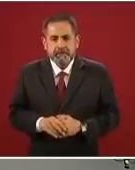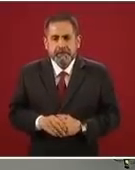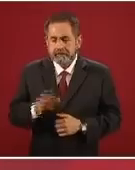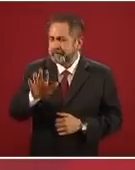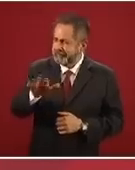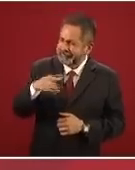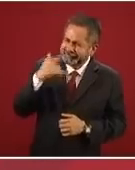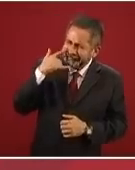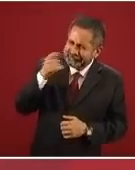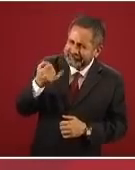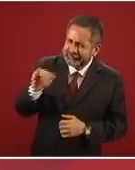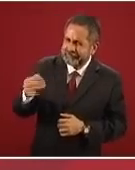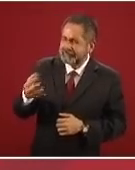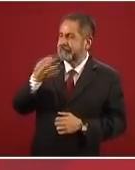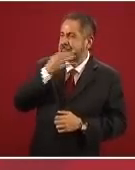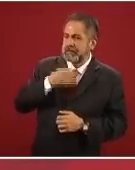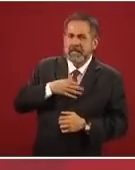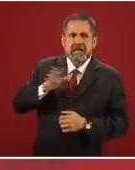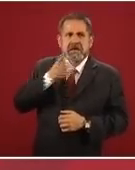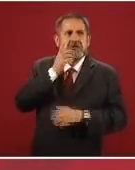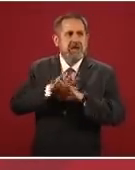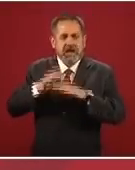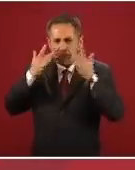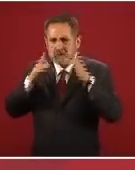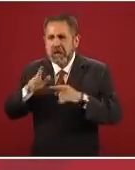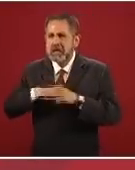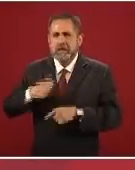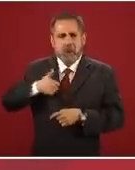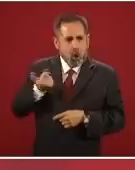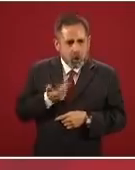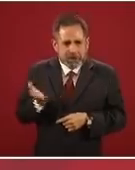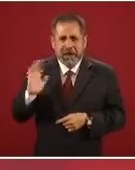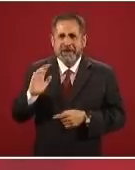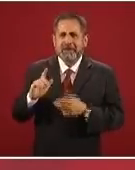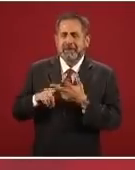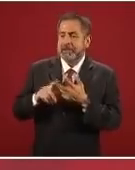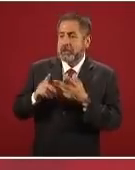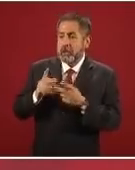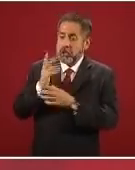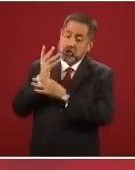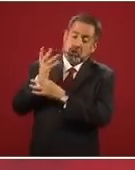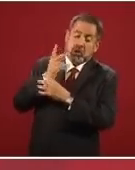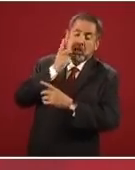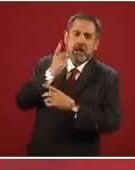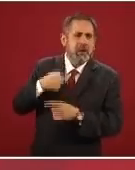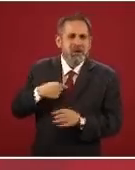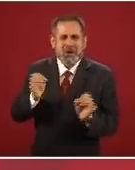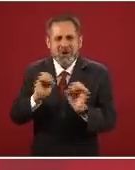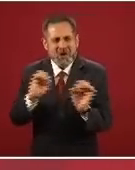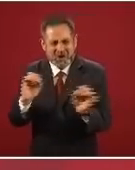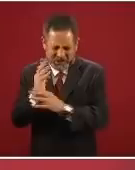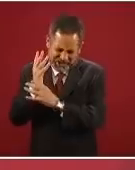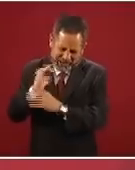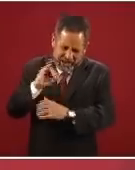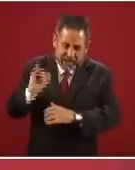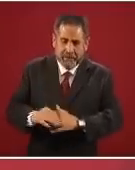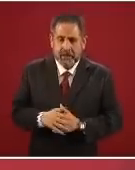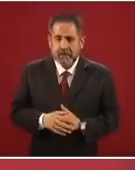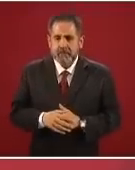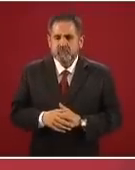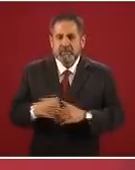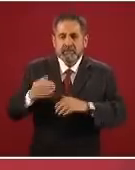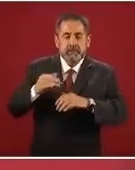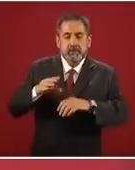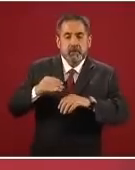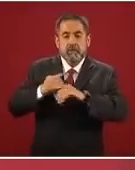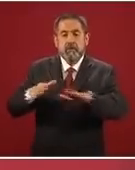enfermado, me han renunciado, han puesto en mi boca palabras que no he dicho. No han informado